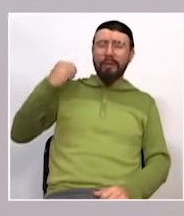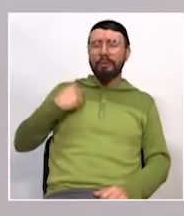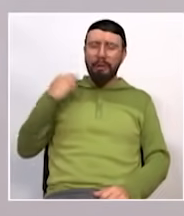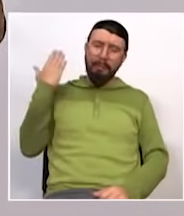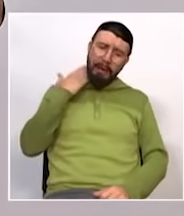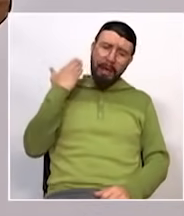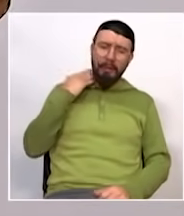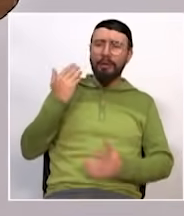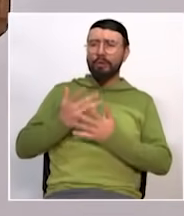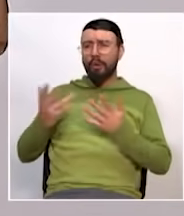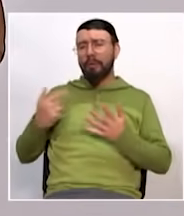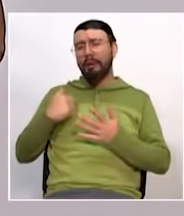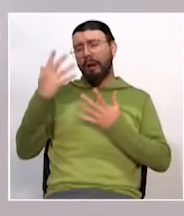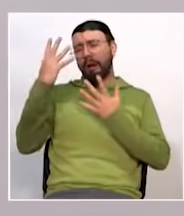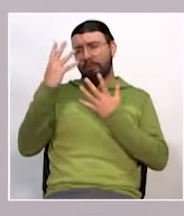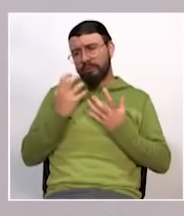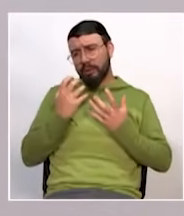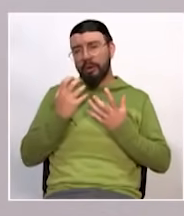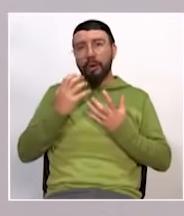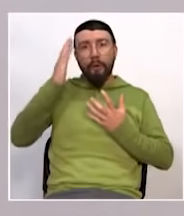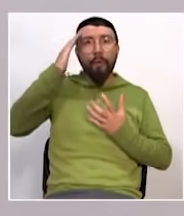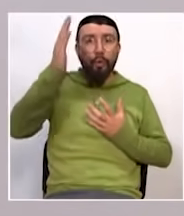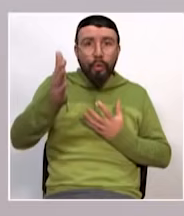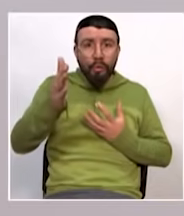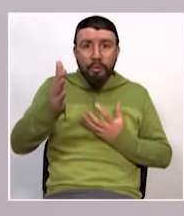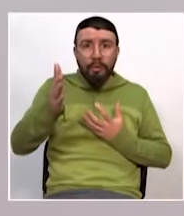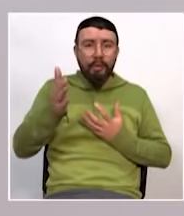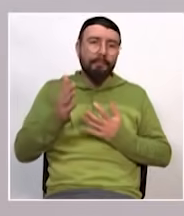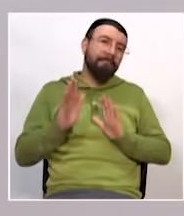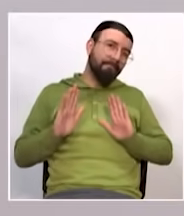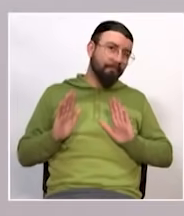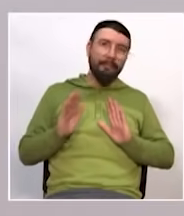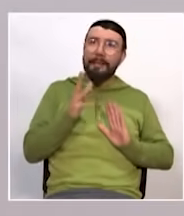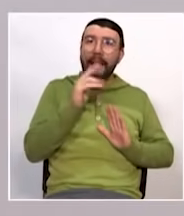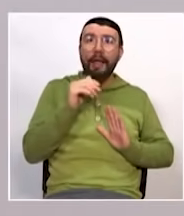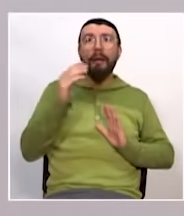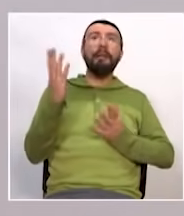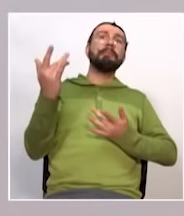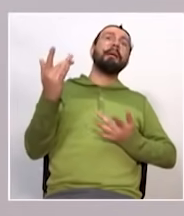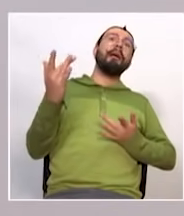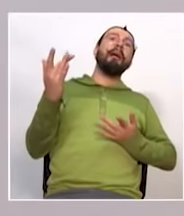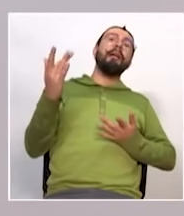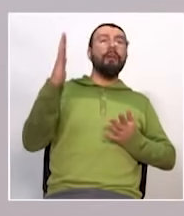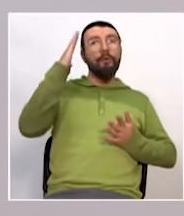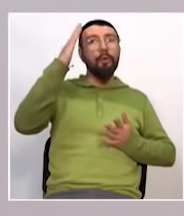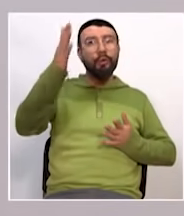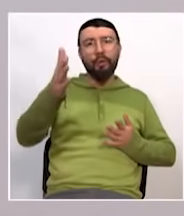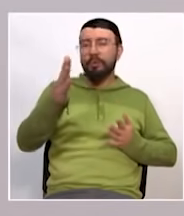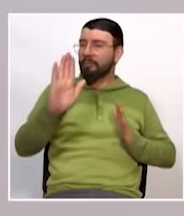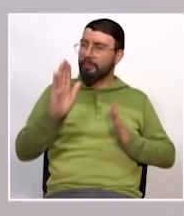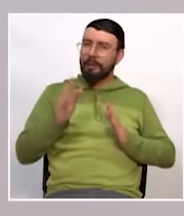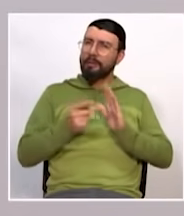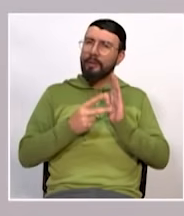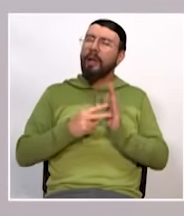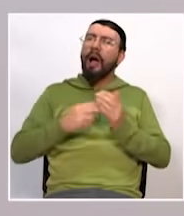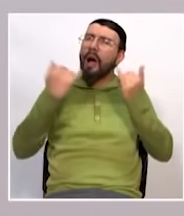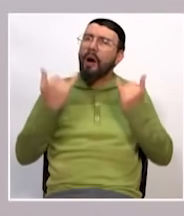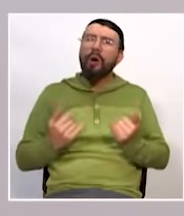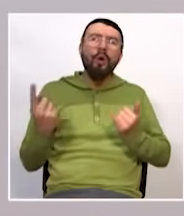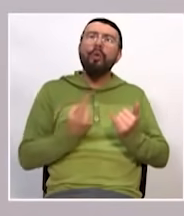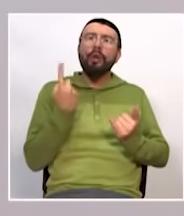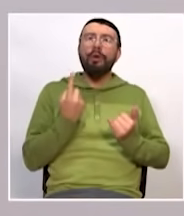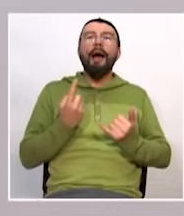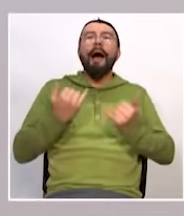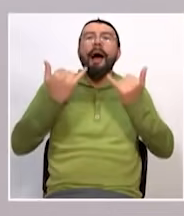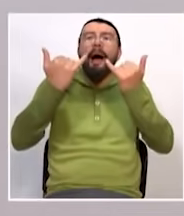mencionaba y el futuro pues me ha llegado lo cual trae ansiedad entonces lo único que realmente existe es este instante